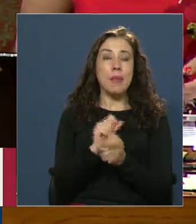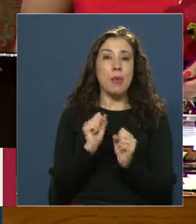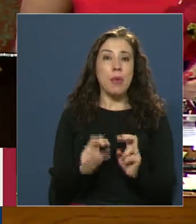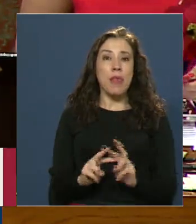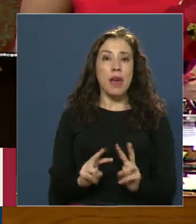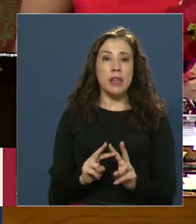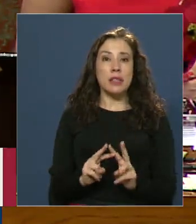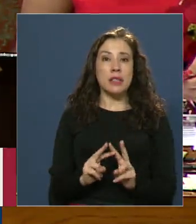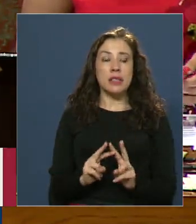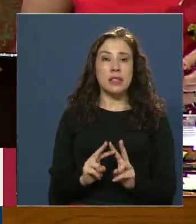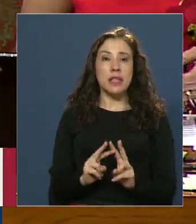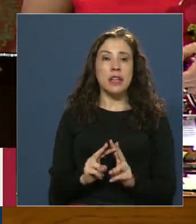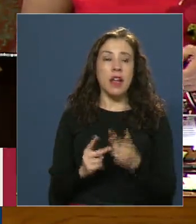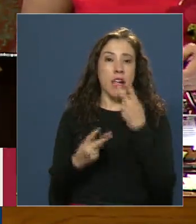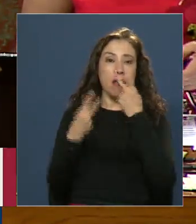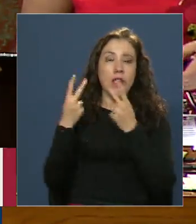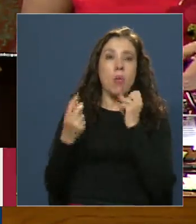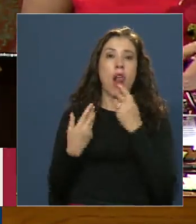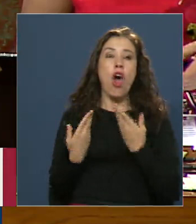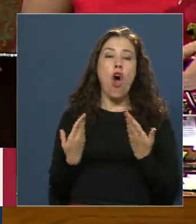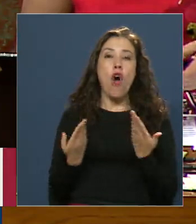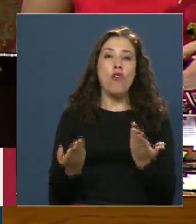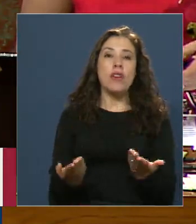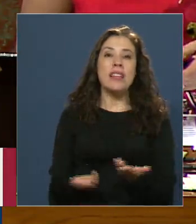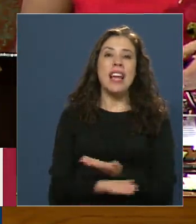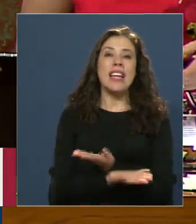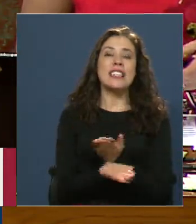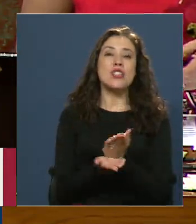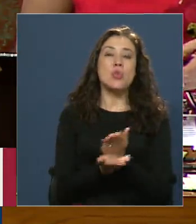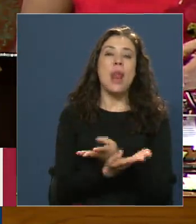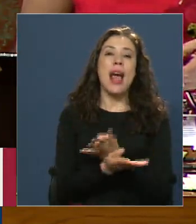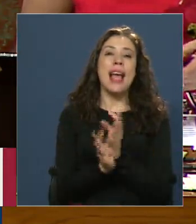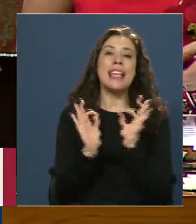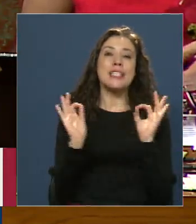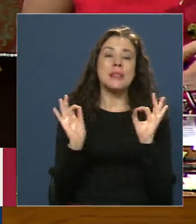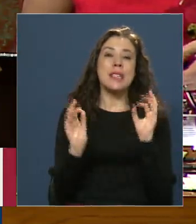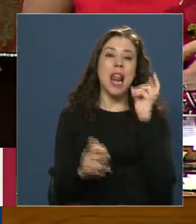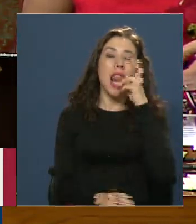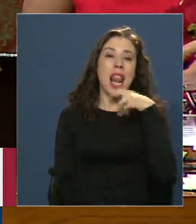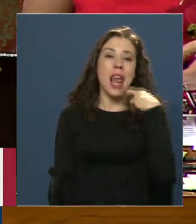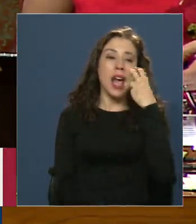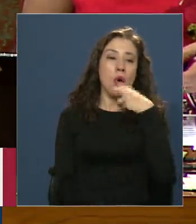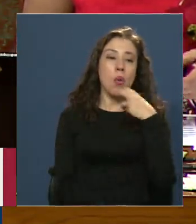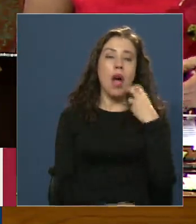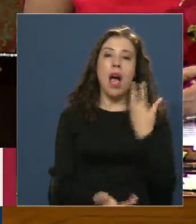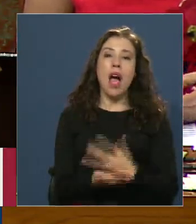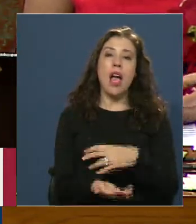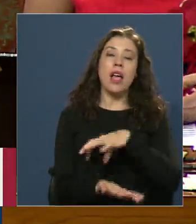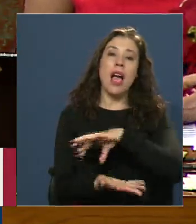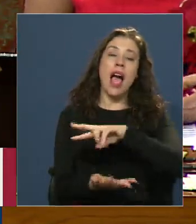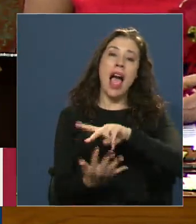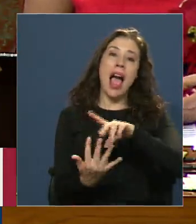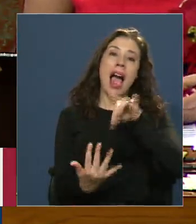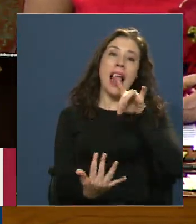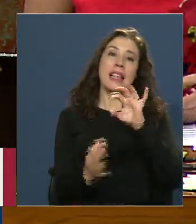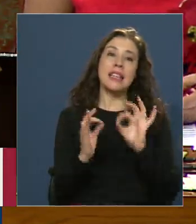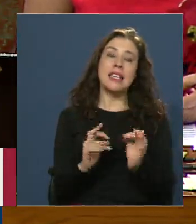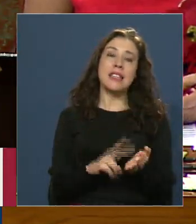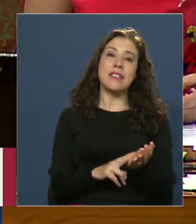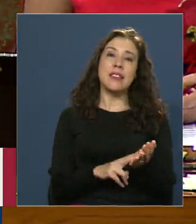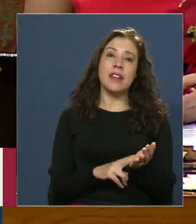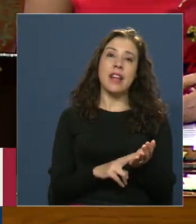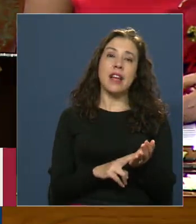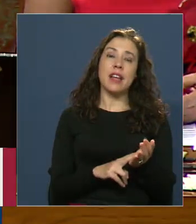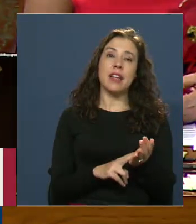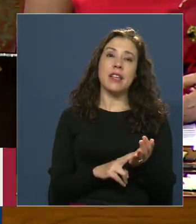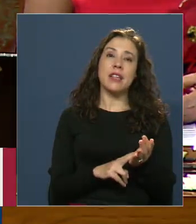introducir, visibilizar la oferta de las escuelas especiales de lenguaje, de manera que existan como una alternativa válida,